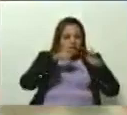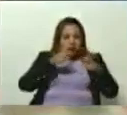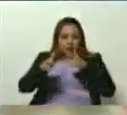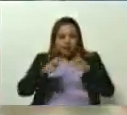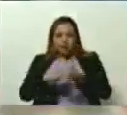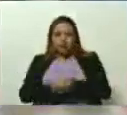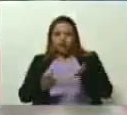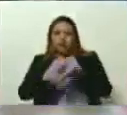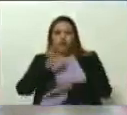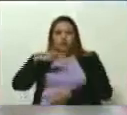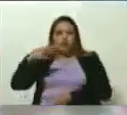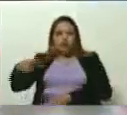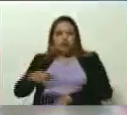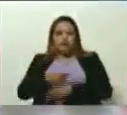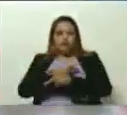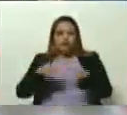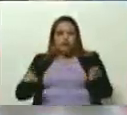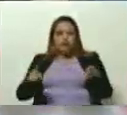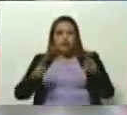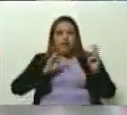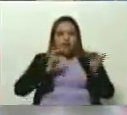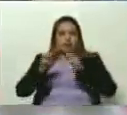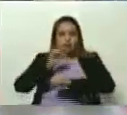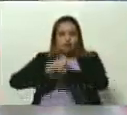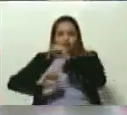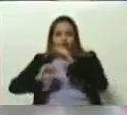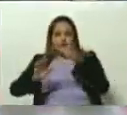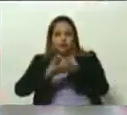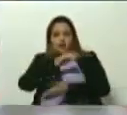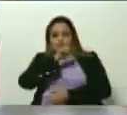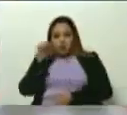la política pública en materia de lucha contra las drogas.